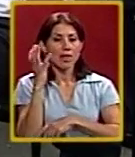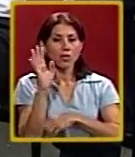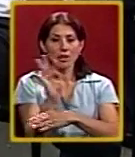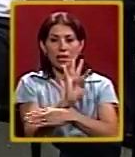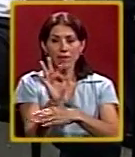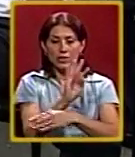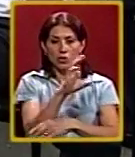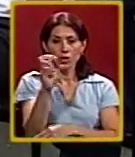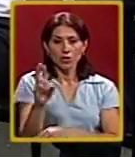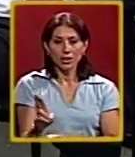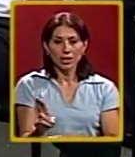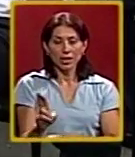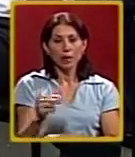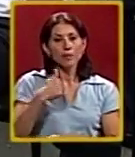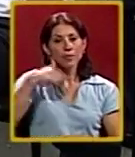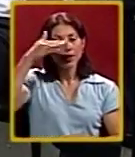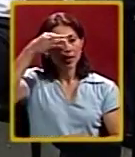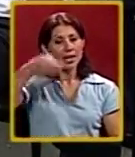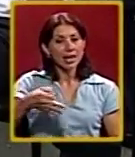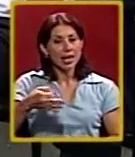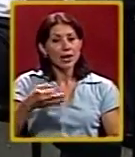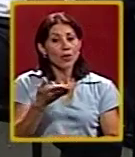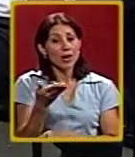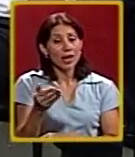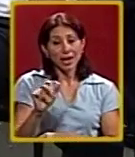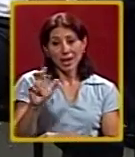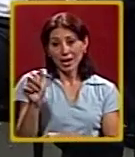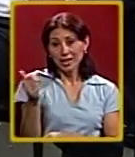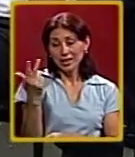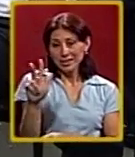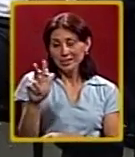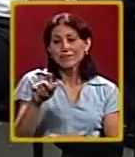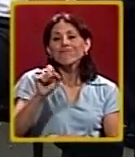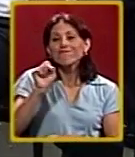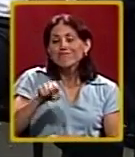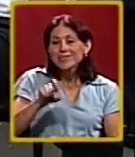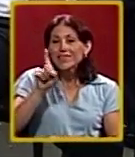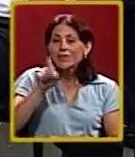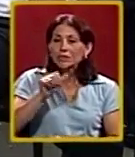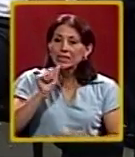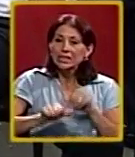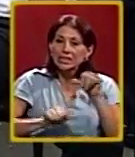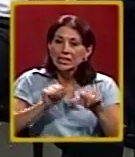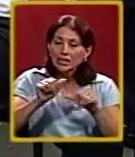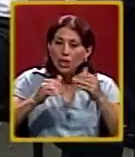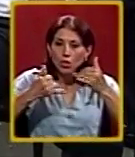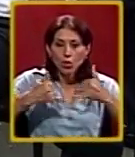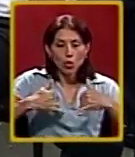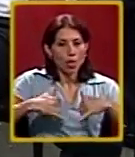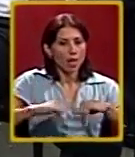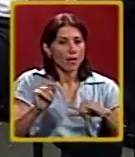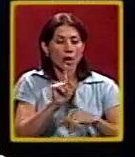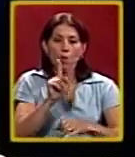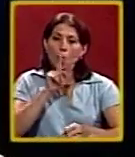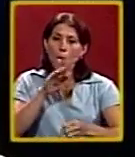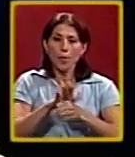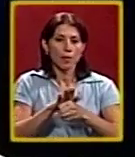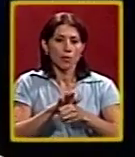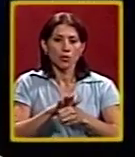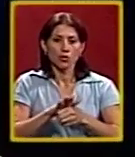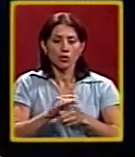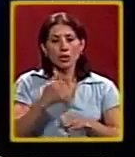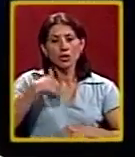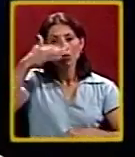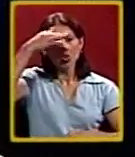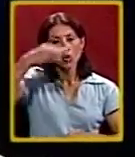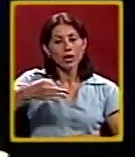Rica. Creo que el canal sí tenemos que hacer grandes esfuerzos, todavía no cumplimos. Yo sí